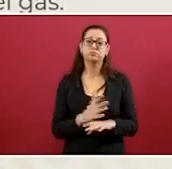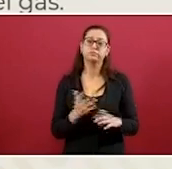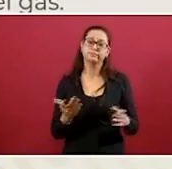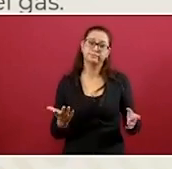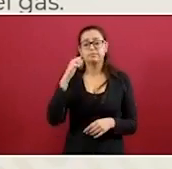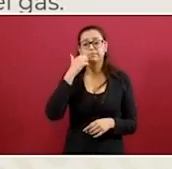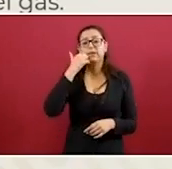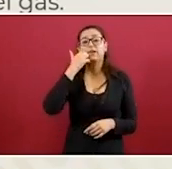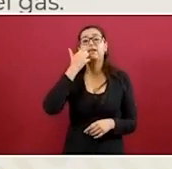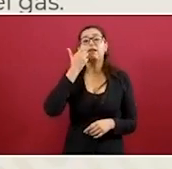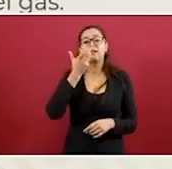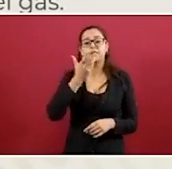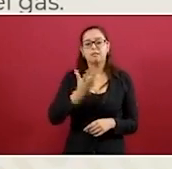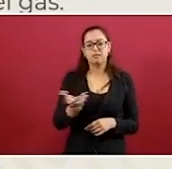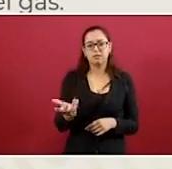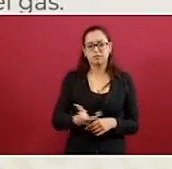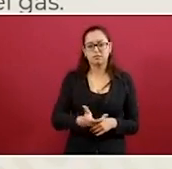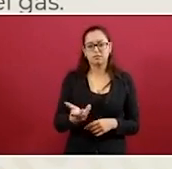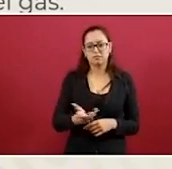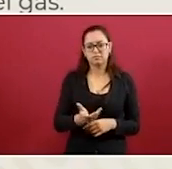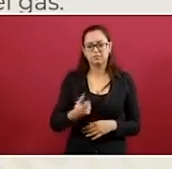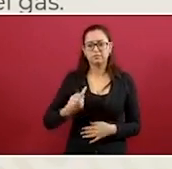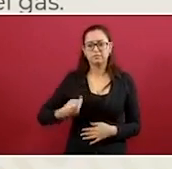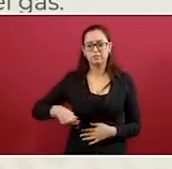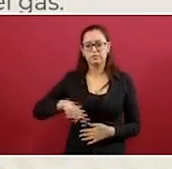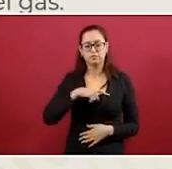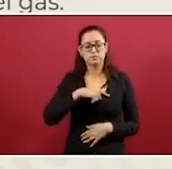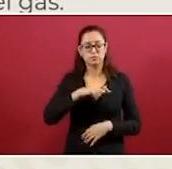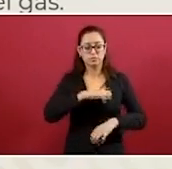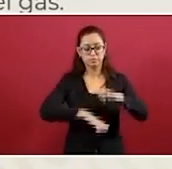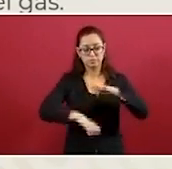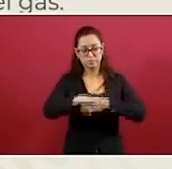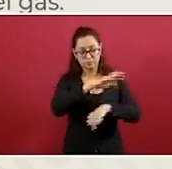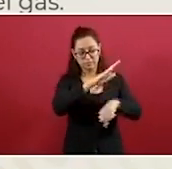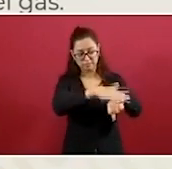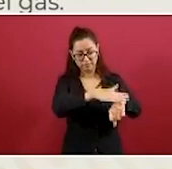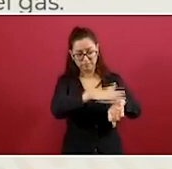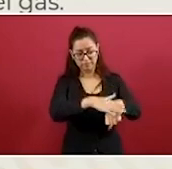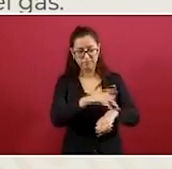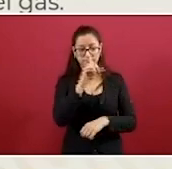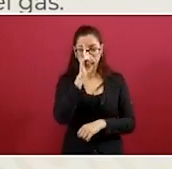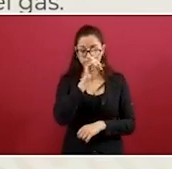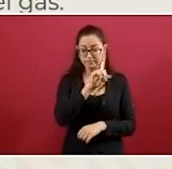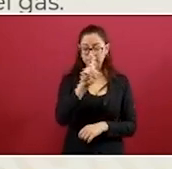voluntaria. Estamos exhortando a las empresas que